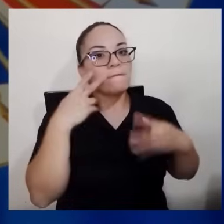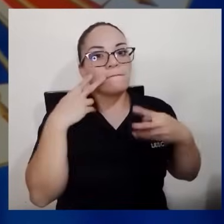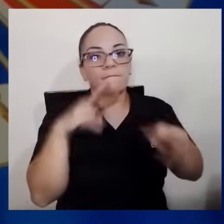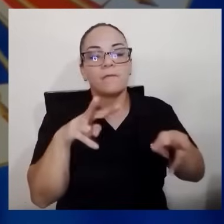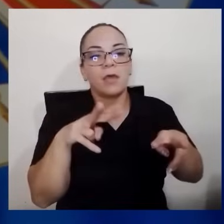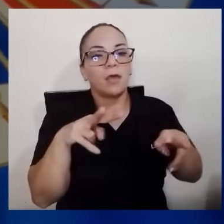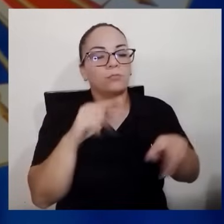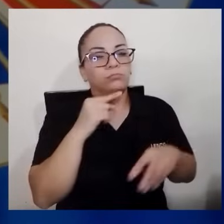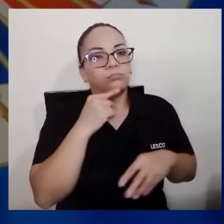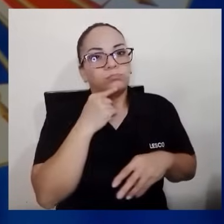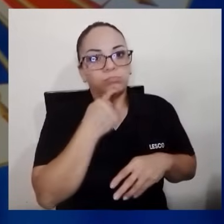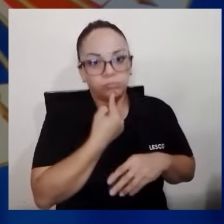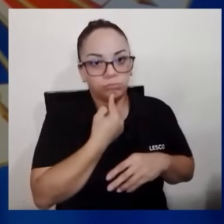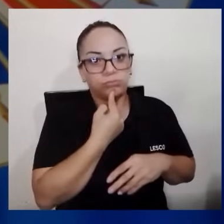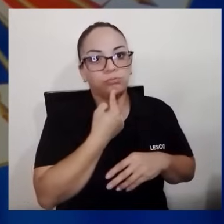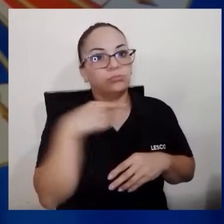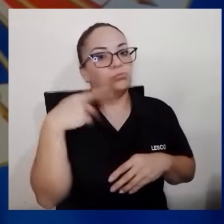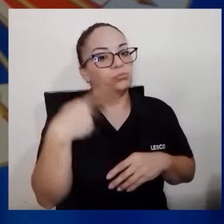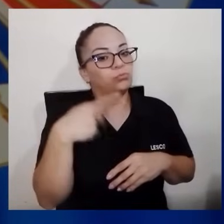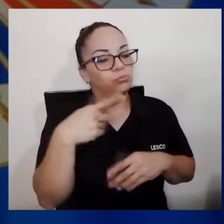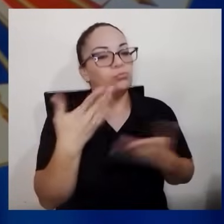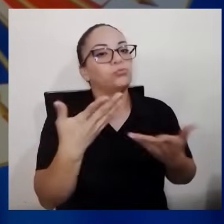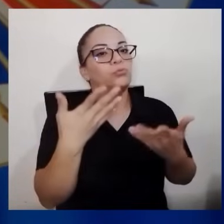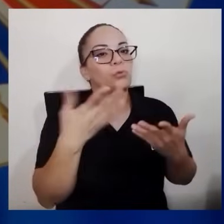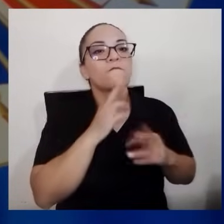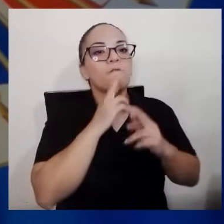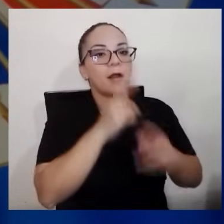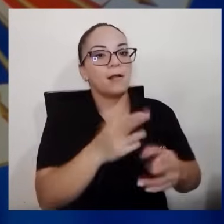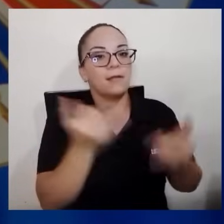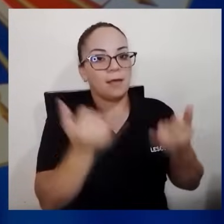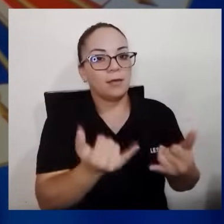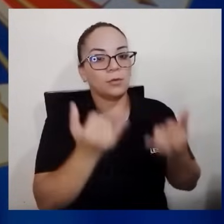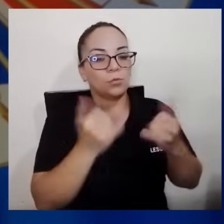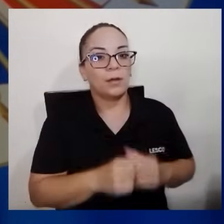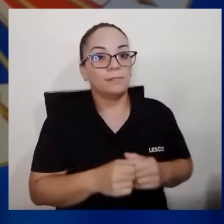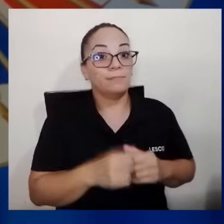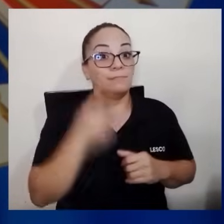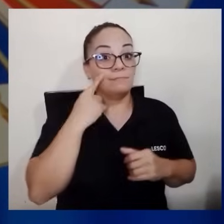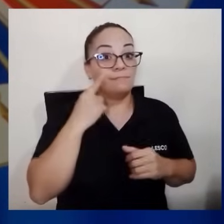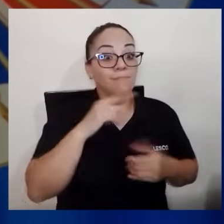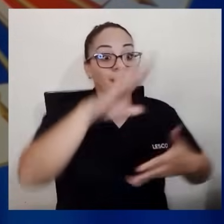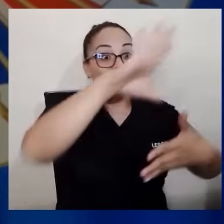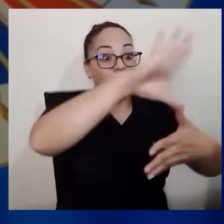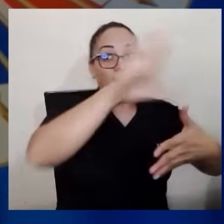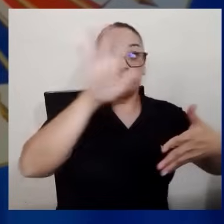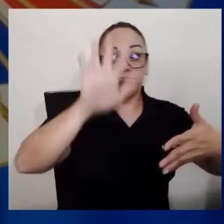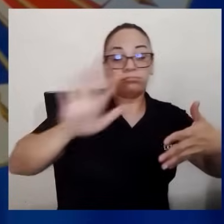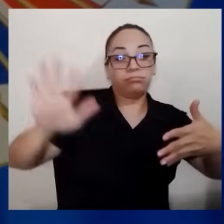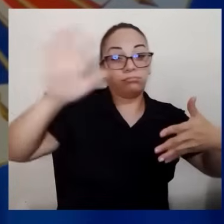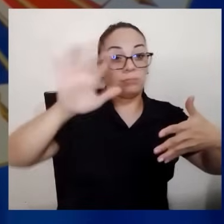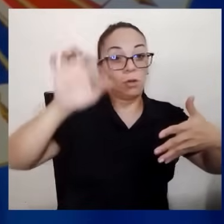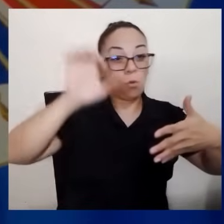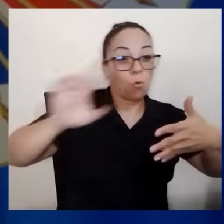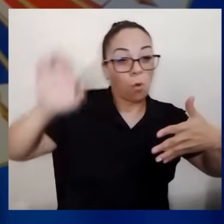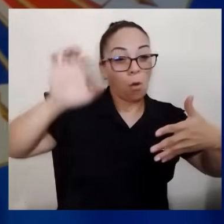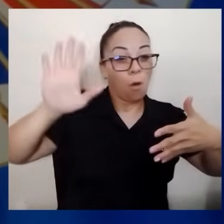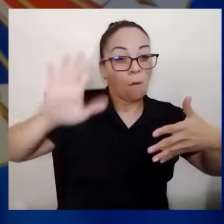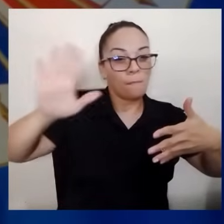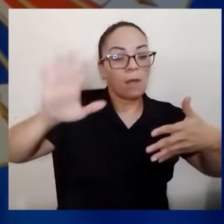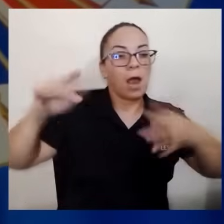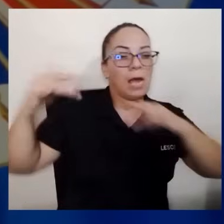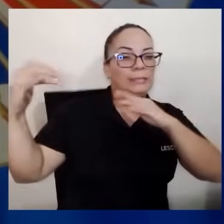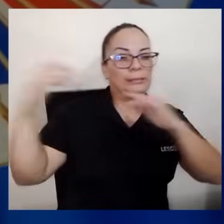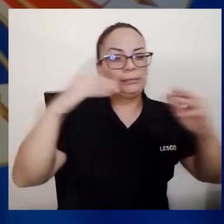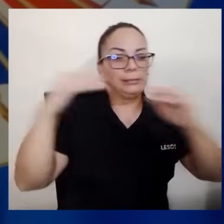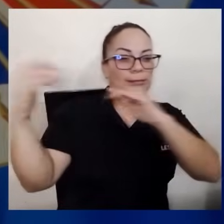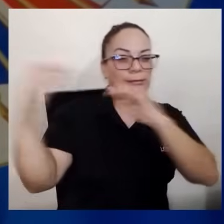de nuestra realidad hay guerra en el Oriente guerra en Europa los conflictos